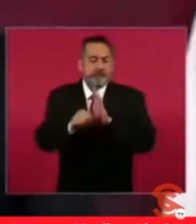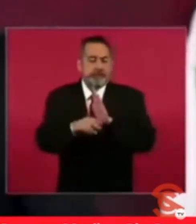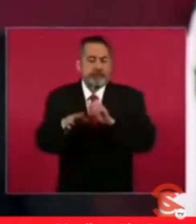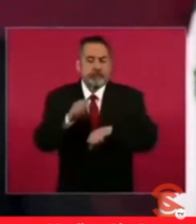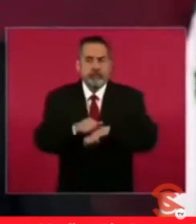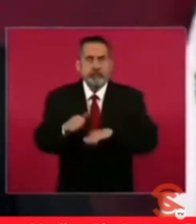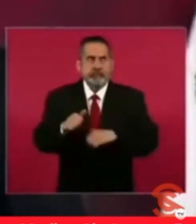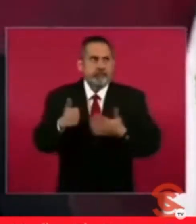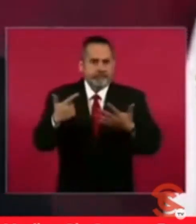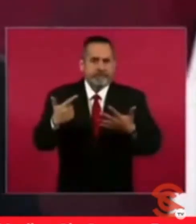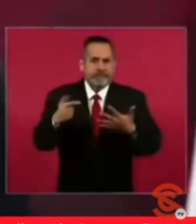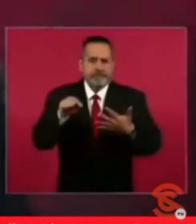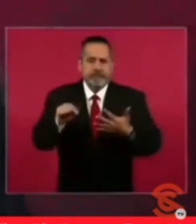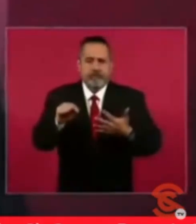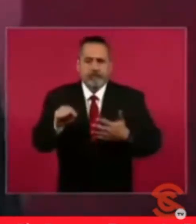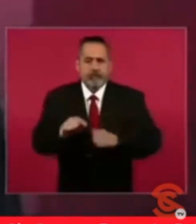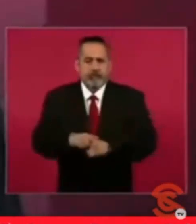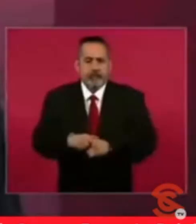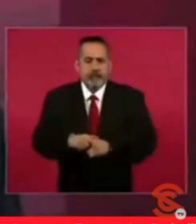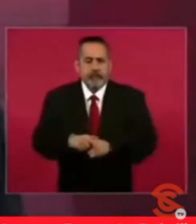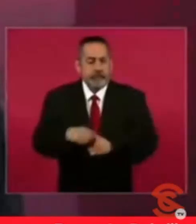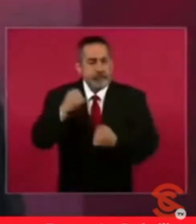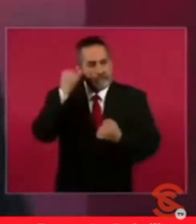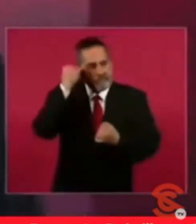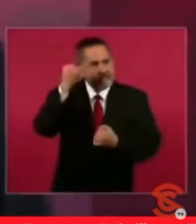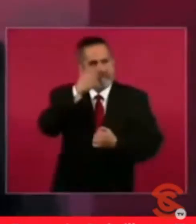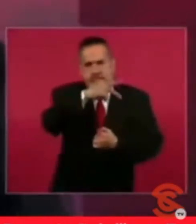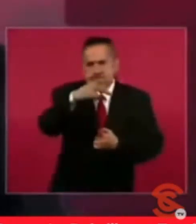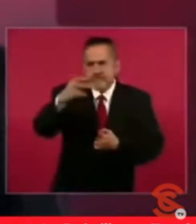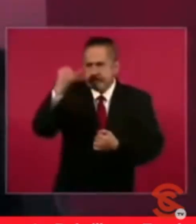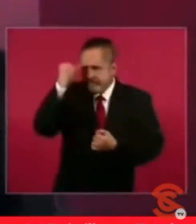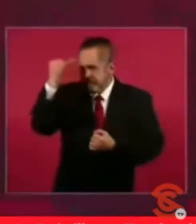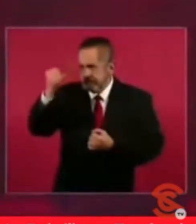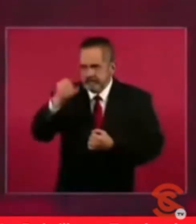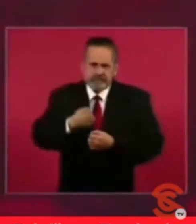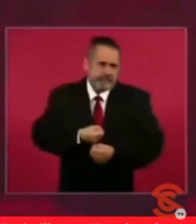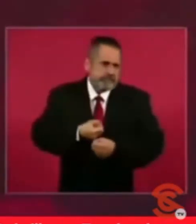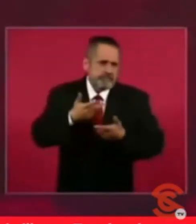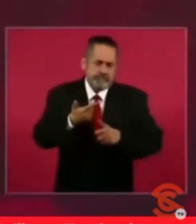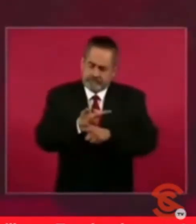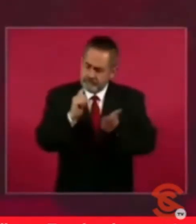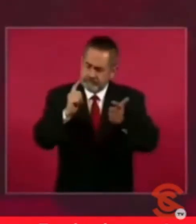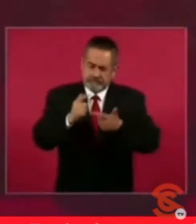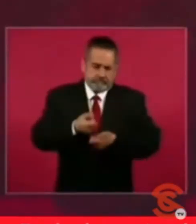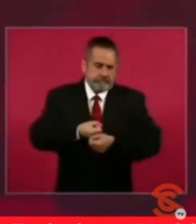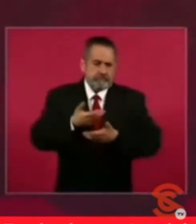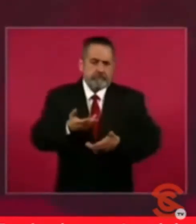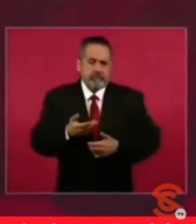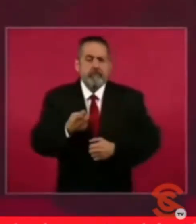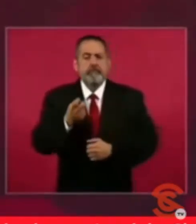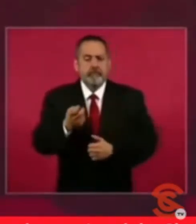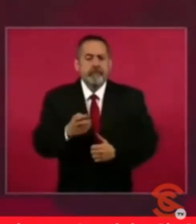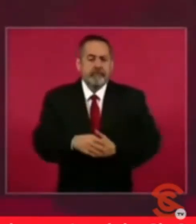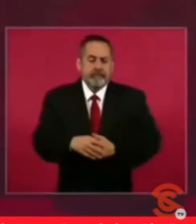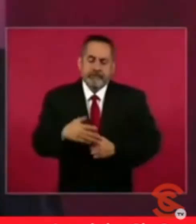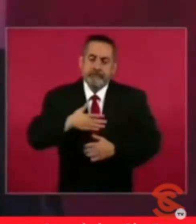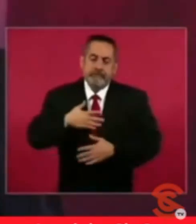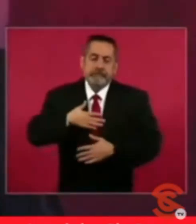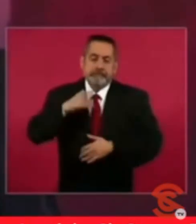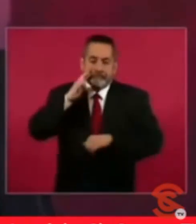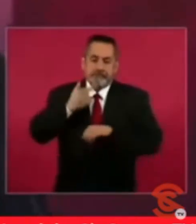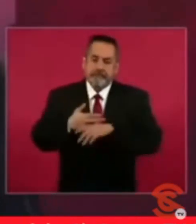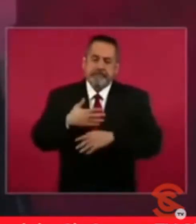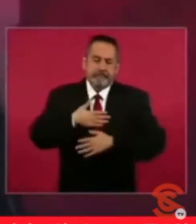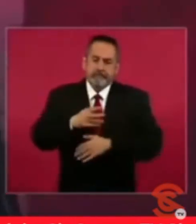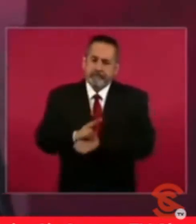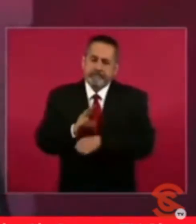7º, la libertad de las ideas, y eso pues también nos atañe.